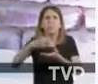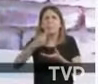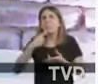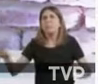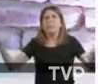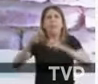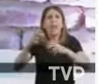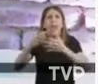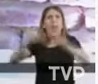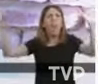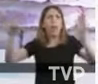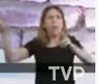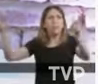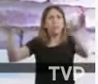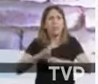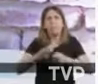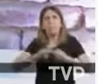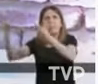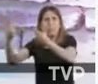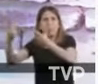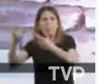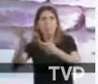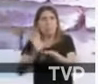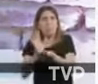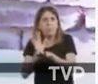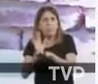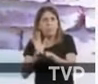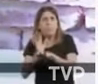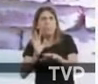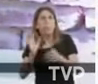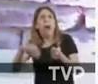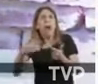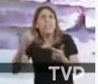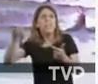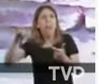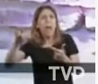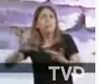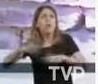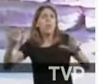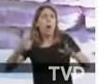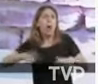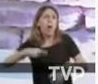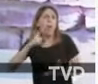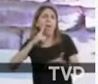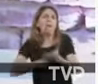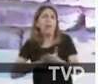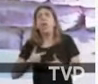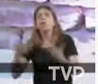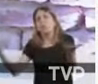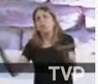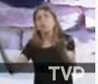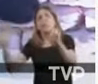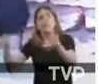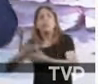y salida de capitales y subir la tasa de interés es más o menos un cartel que dice vengan a timbiar a la Argentina.